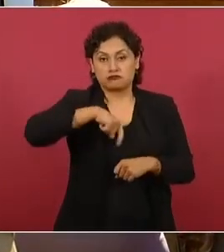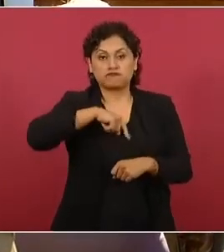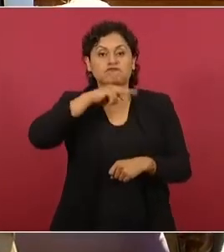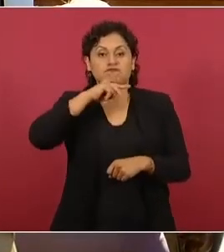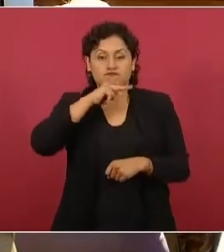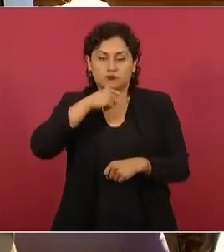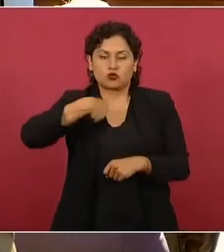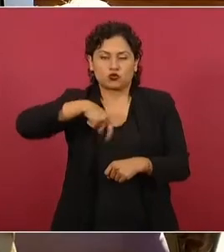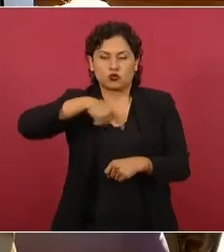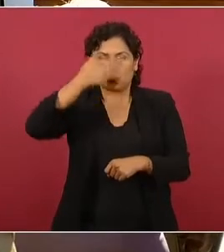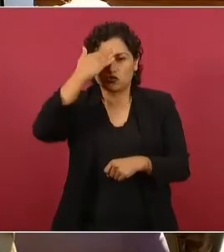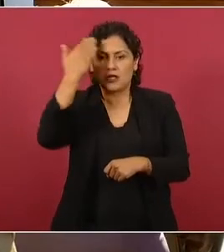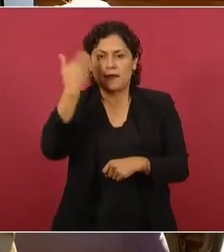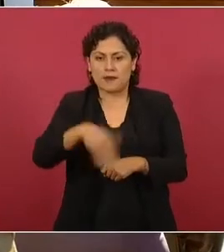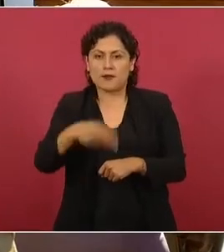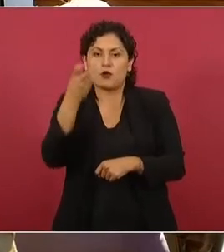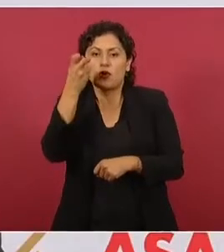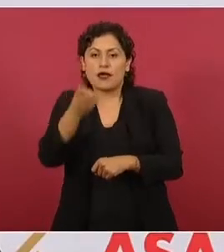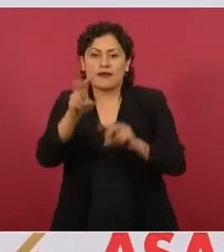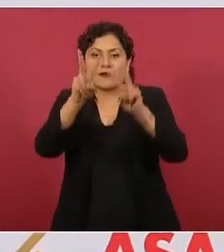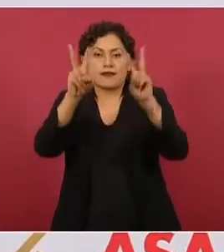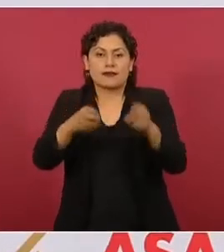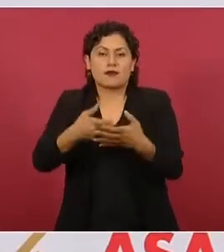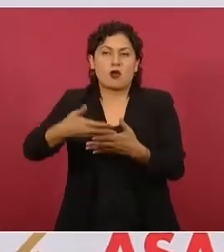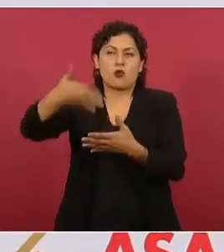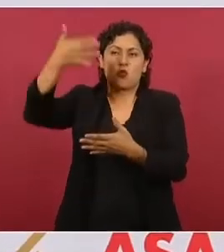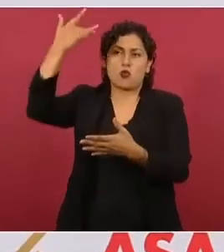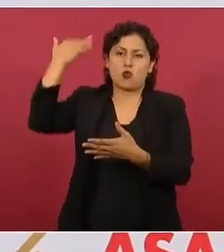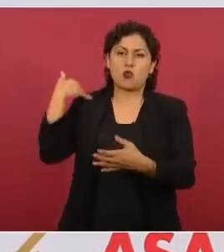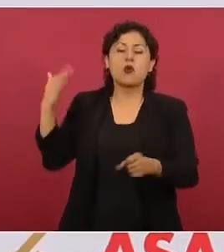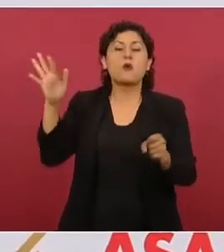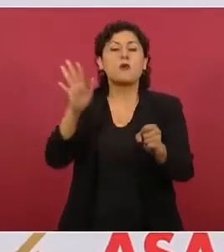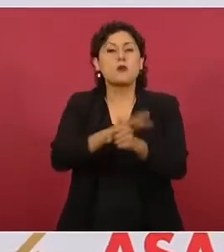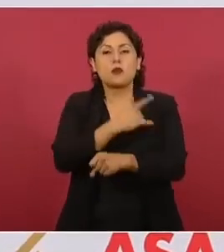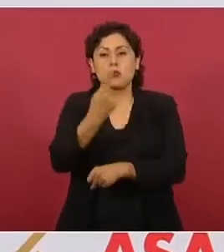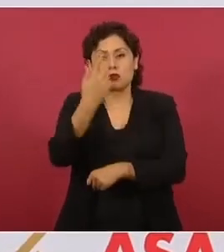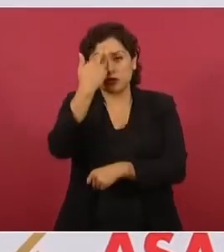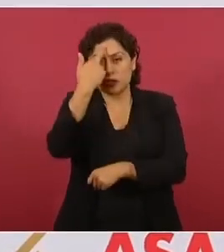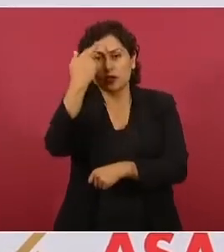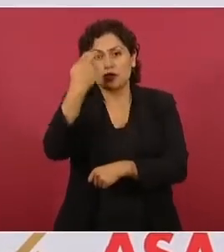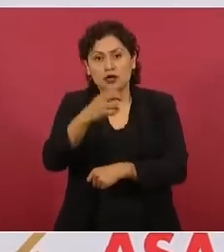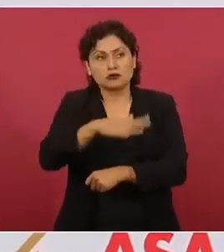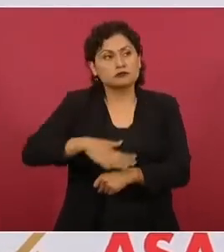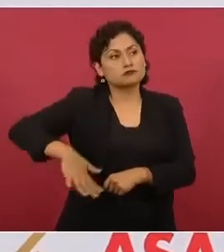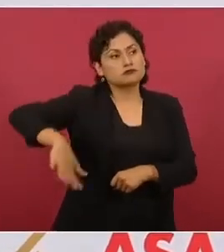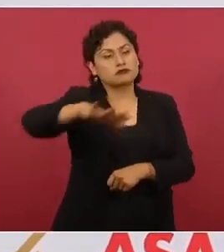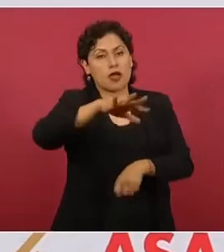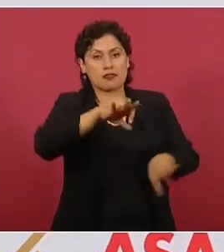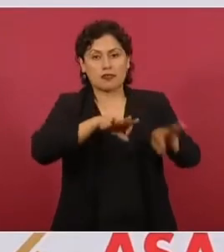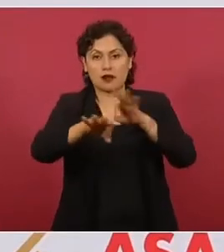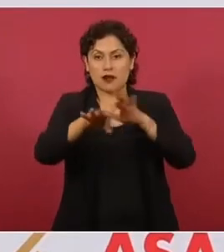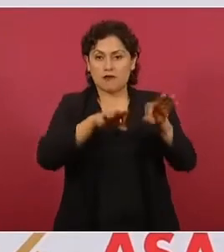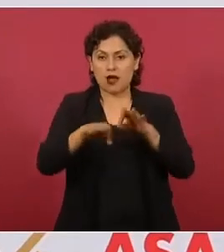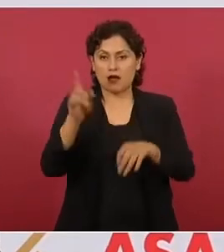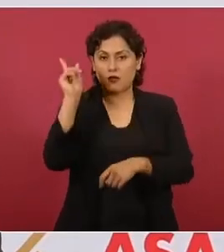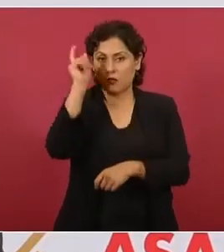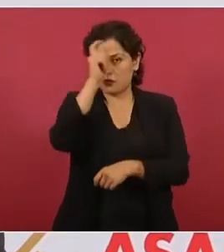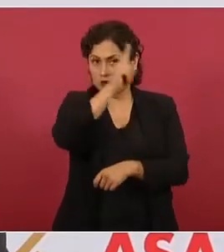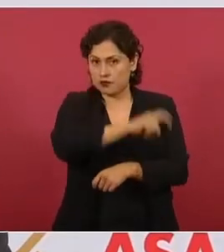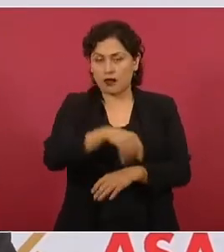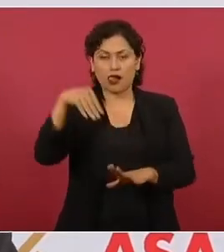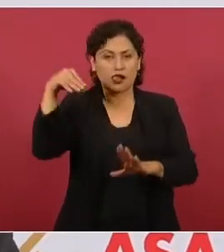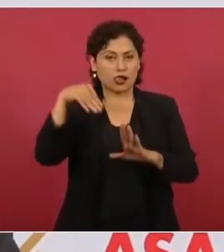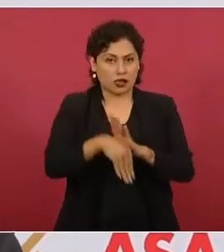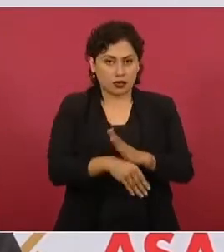histórico, estrechamente vinculado a las debilidades e injusticias del mercado laboral de nuestro país, así como a